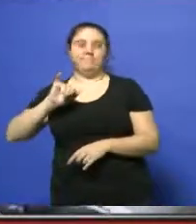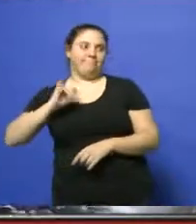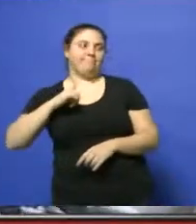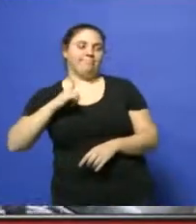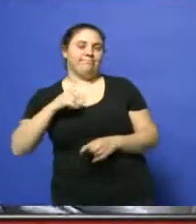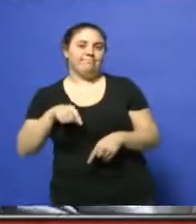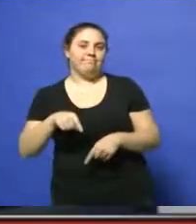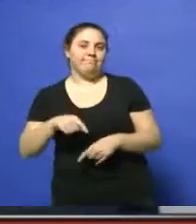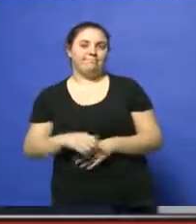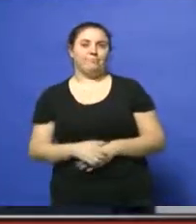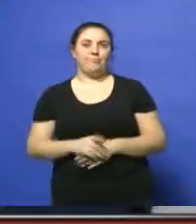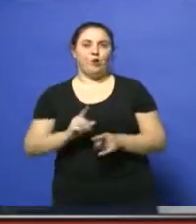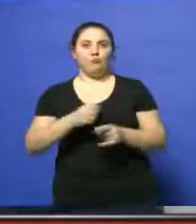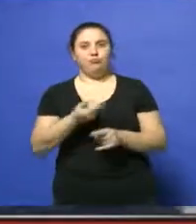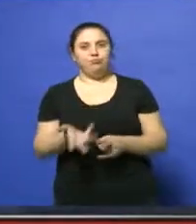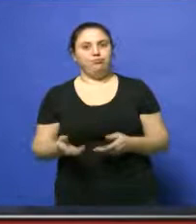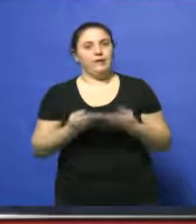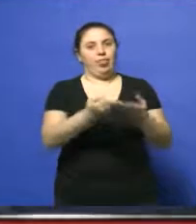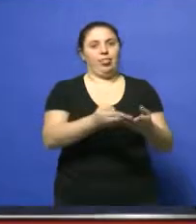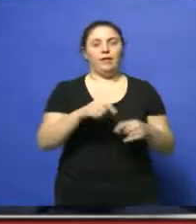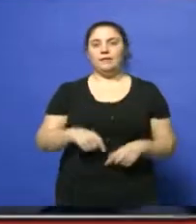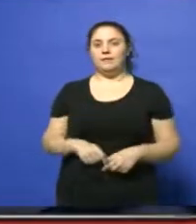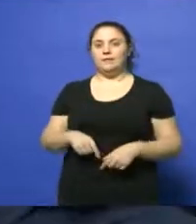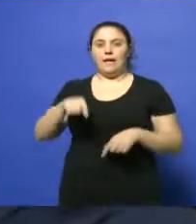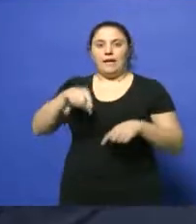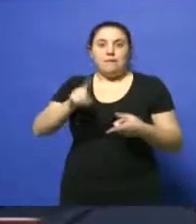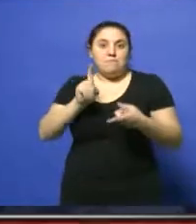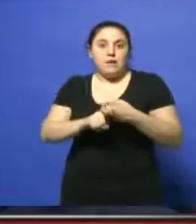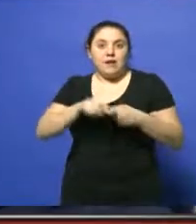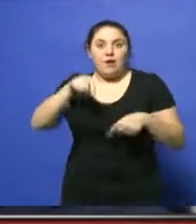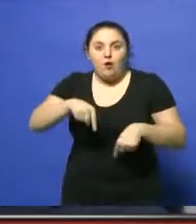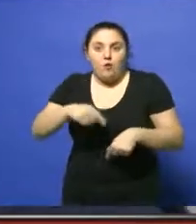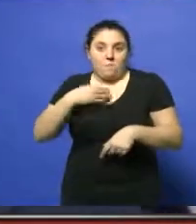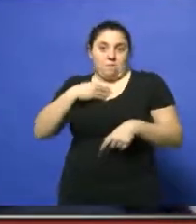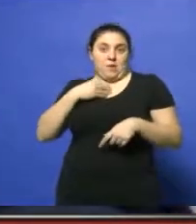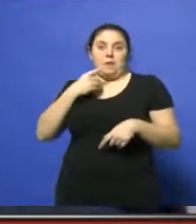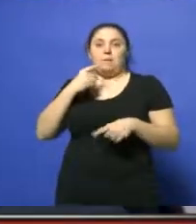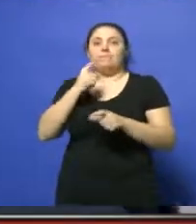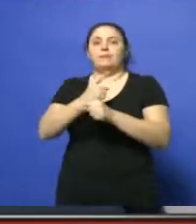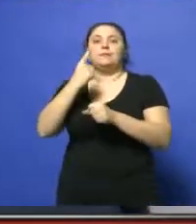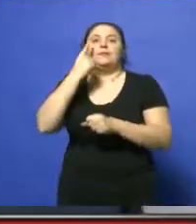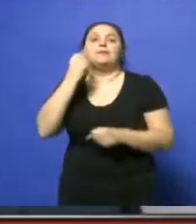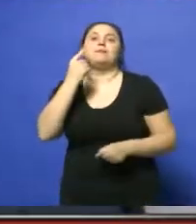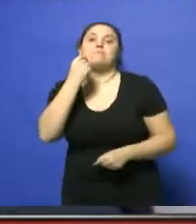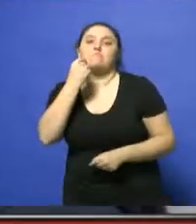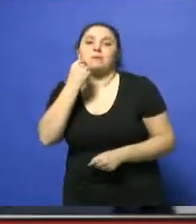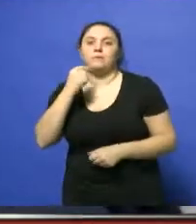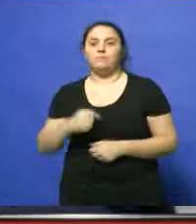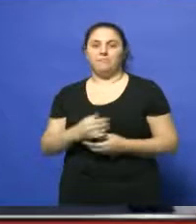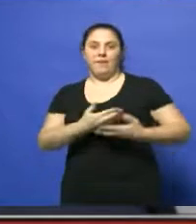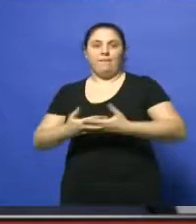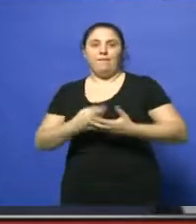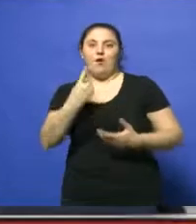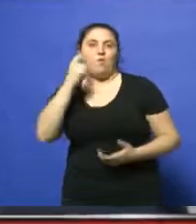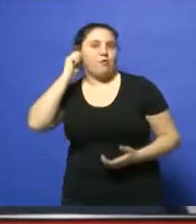regalitos. Sí, sí, sí. Con mucha expectativa este año porque para mi marido es su primer día del padre. El gordo recién está por cumplir un año, así que,